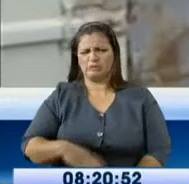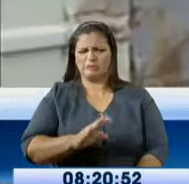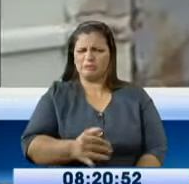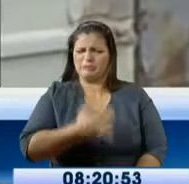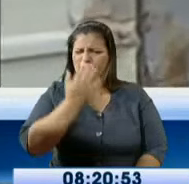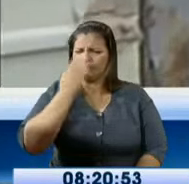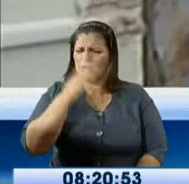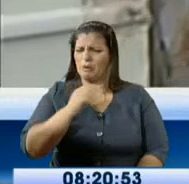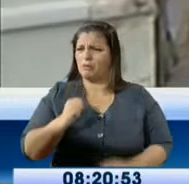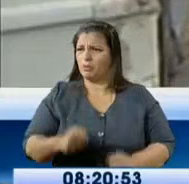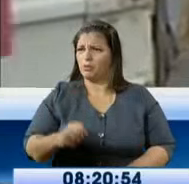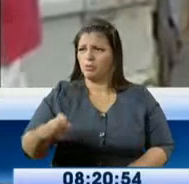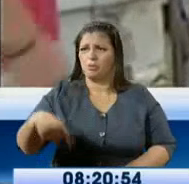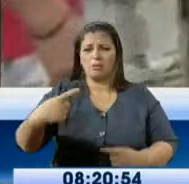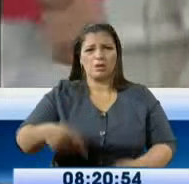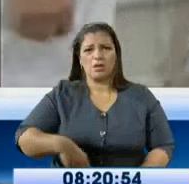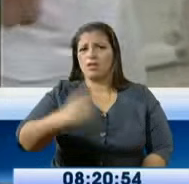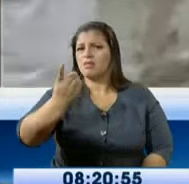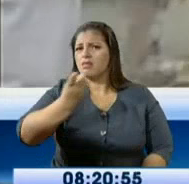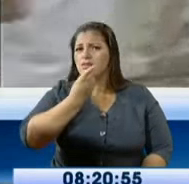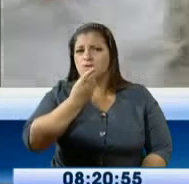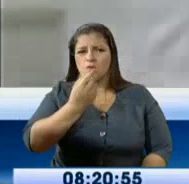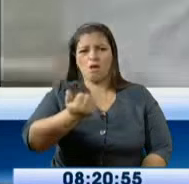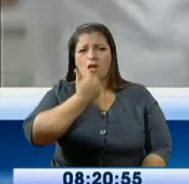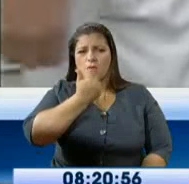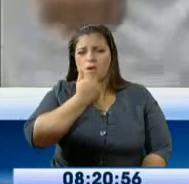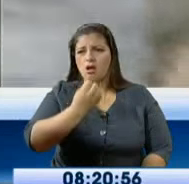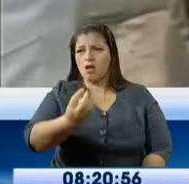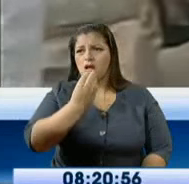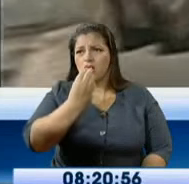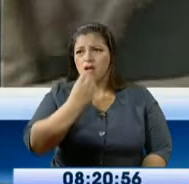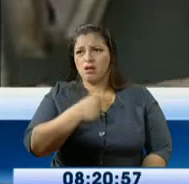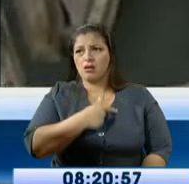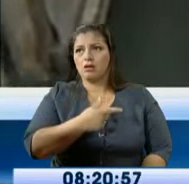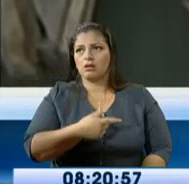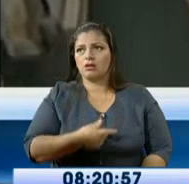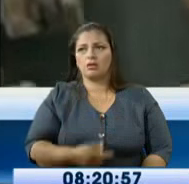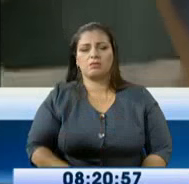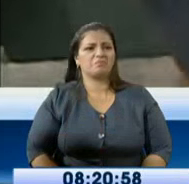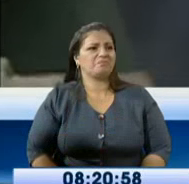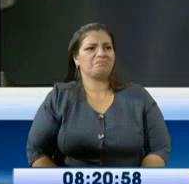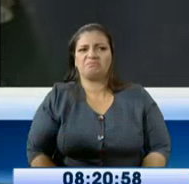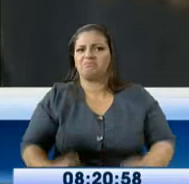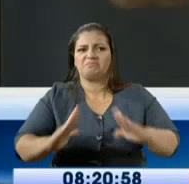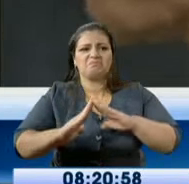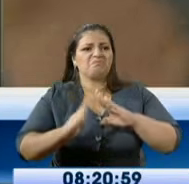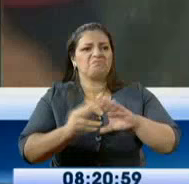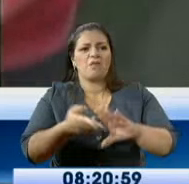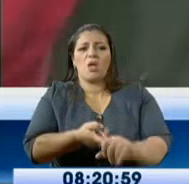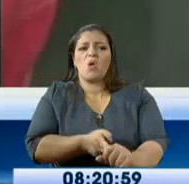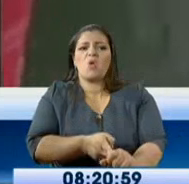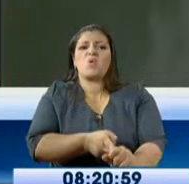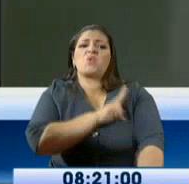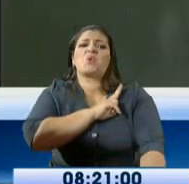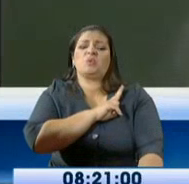merienda. No, tuve que dejar la casa botada. Mire, ¿cómo dejé la casa botada? Ah, es que el señor, al señor el agua servida se la metió a la casa. El señor tuvo que